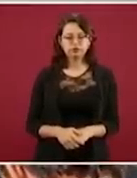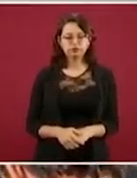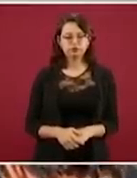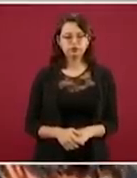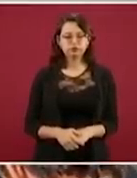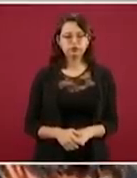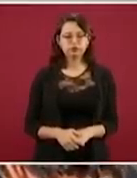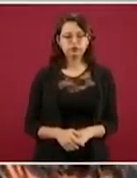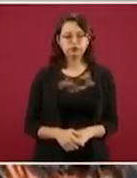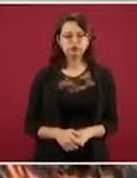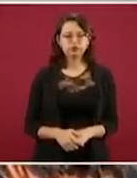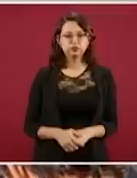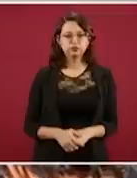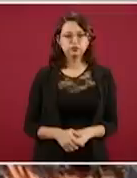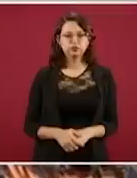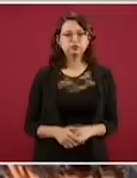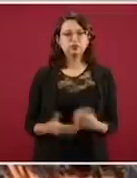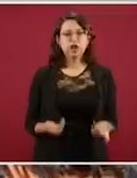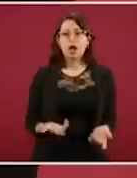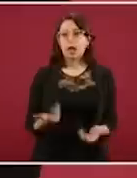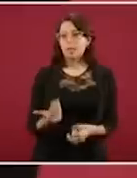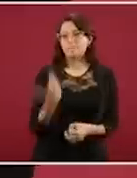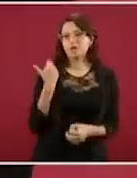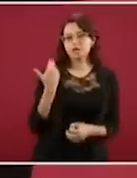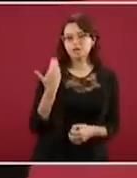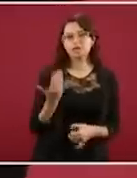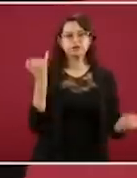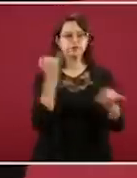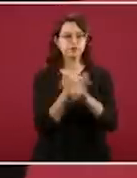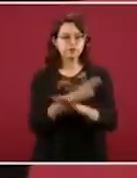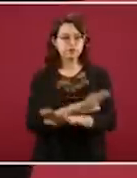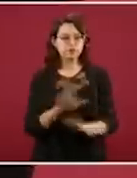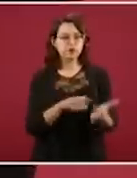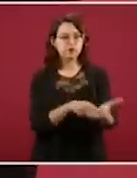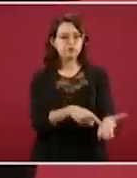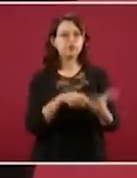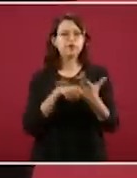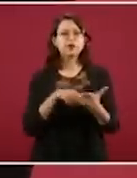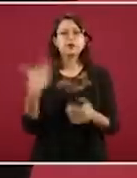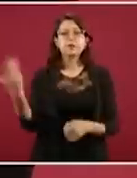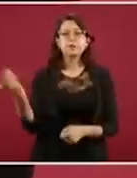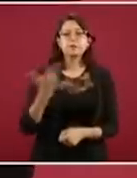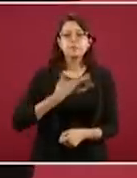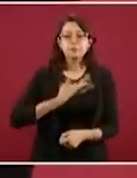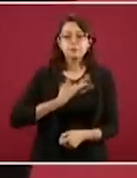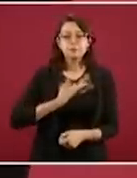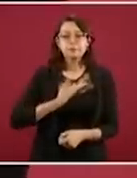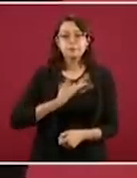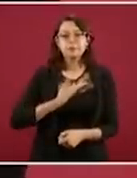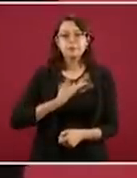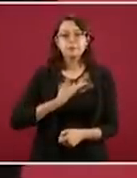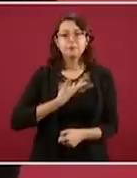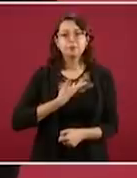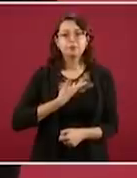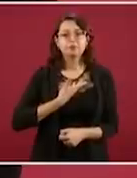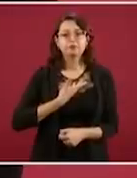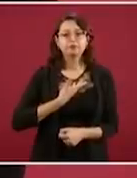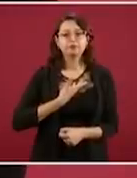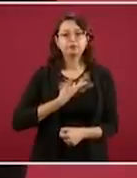últimamente me presentó un informe y me pidió que